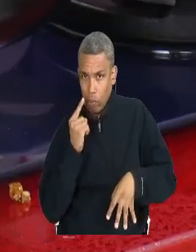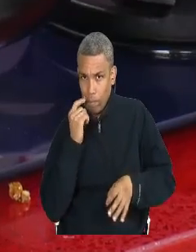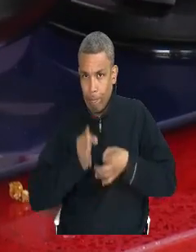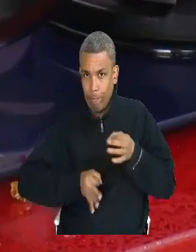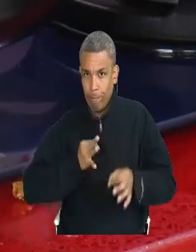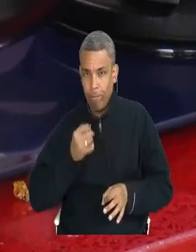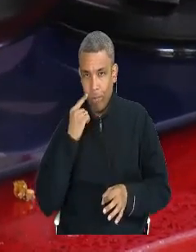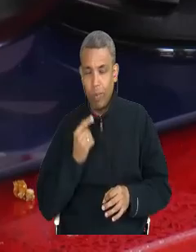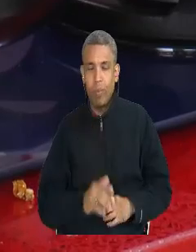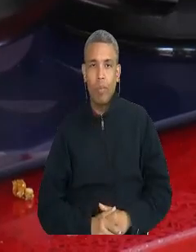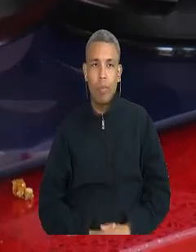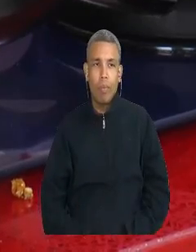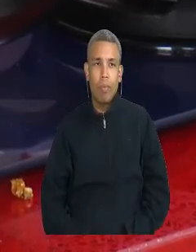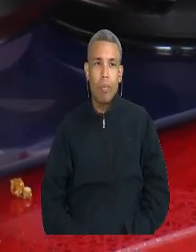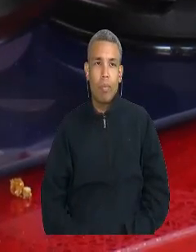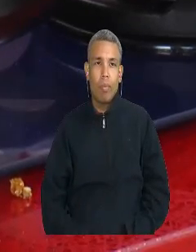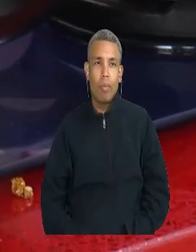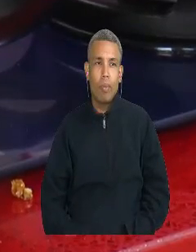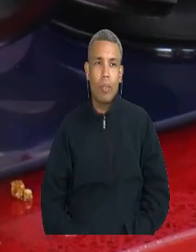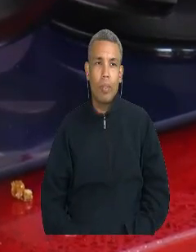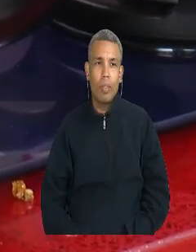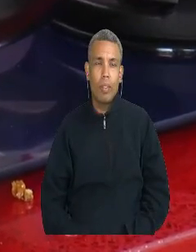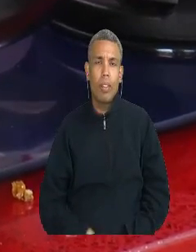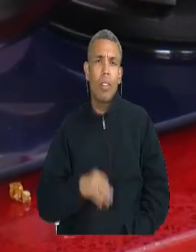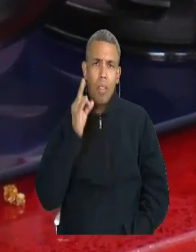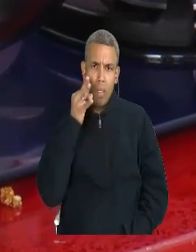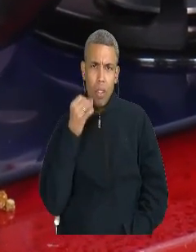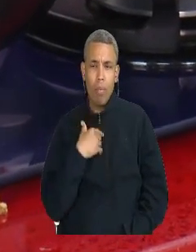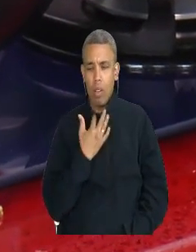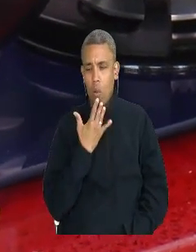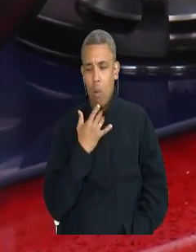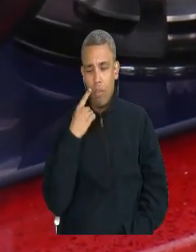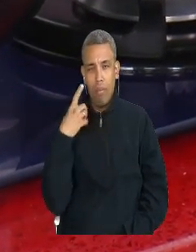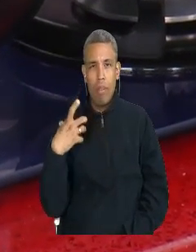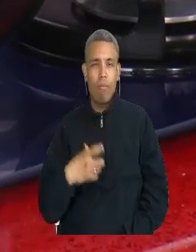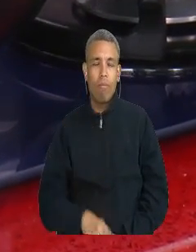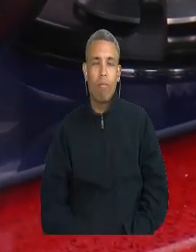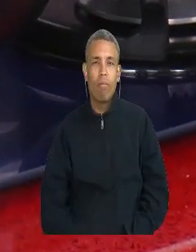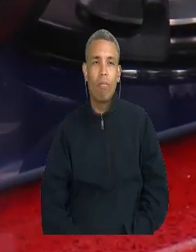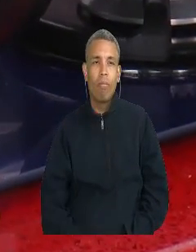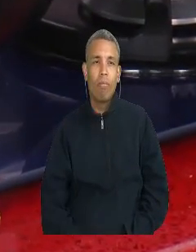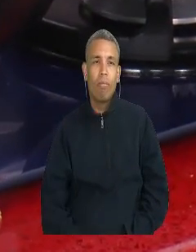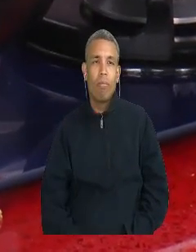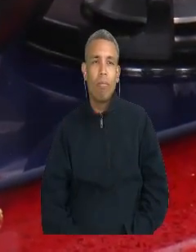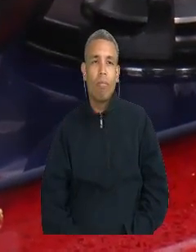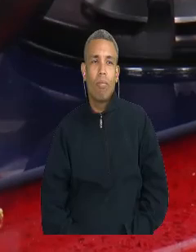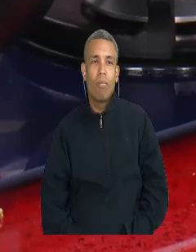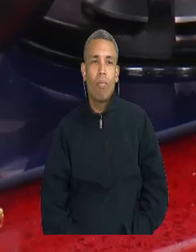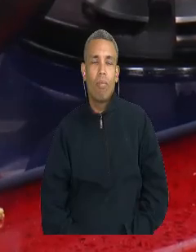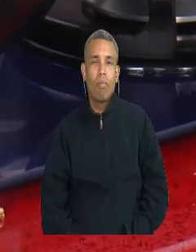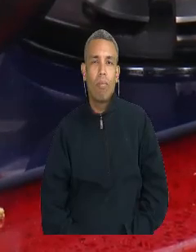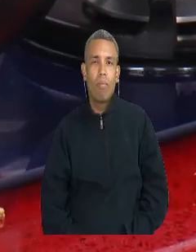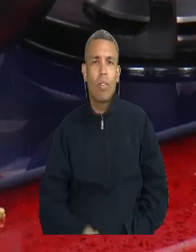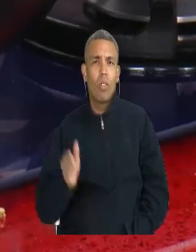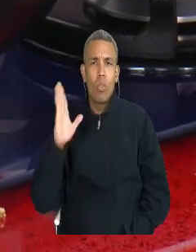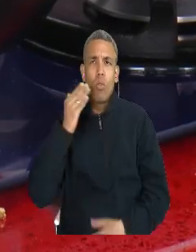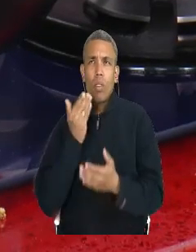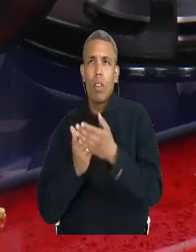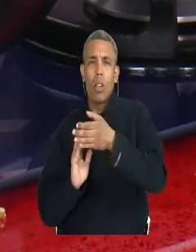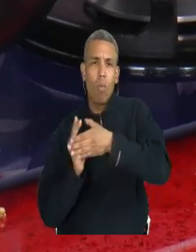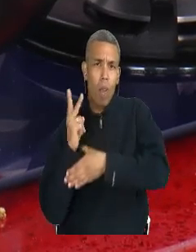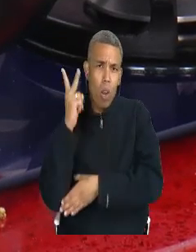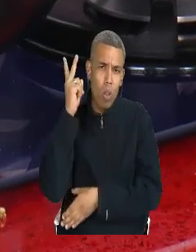ser deliciosa, va a quedar muy, muy vistosa, muy colorida. Gracias a Dios nuestros vegetales tienen unos colores